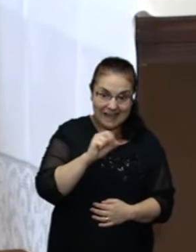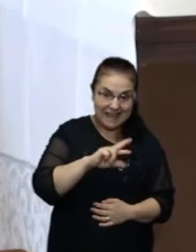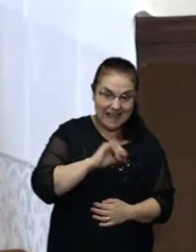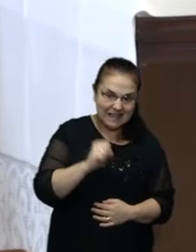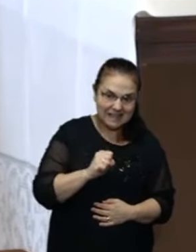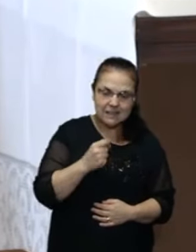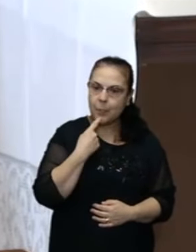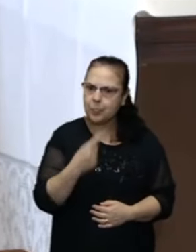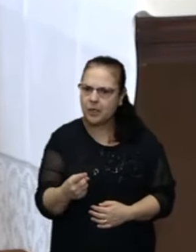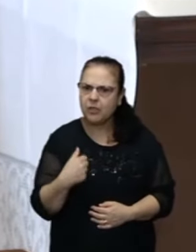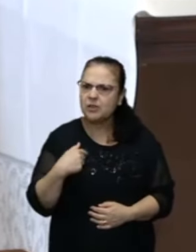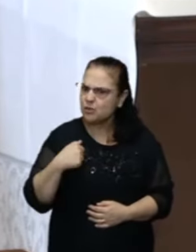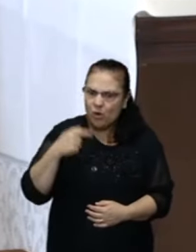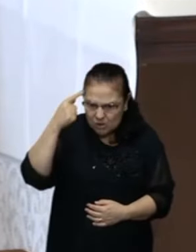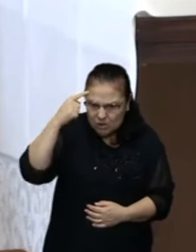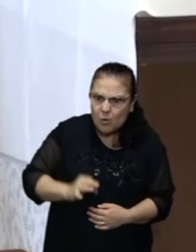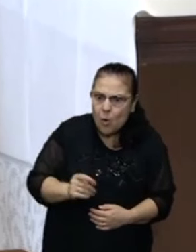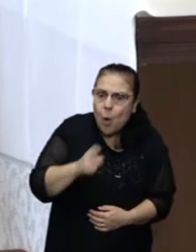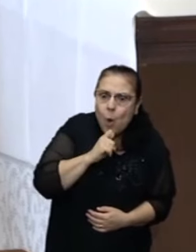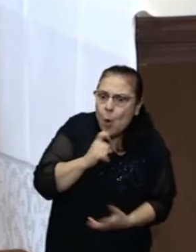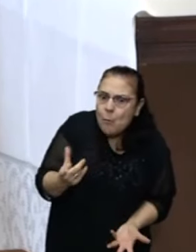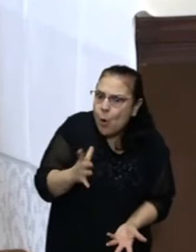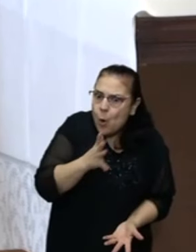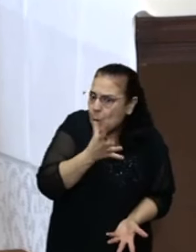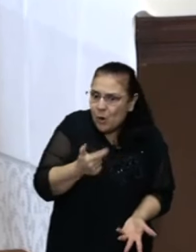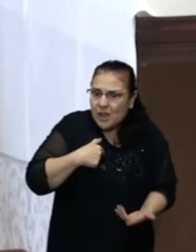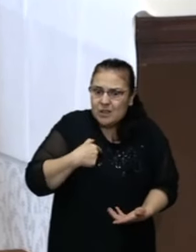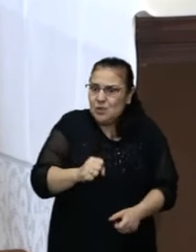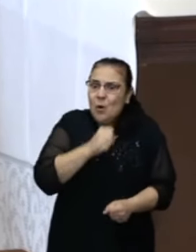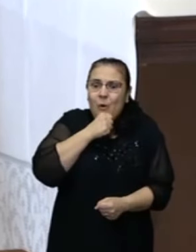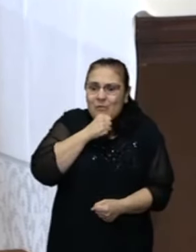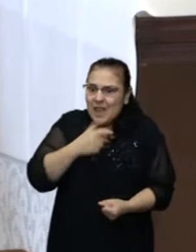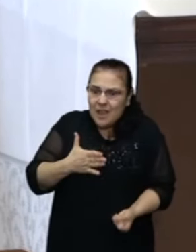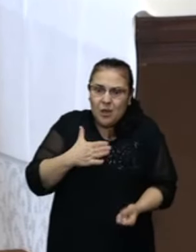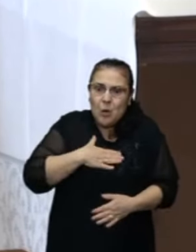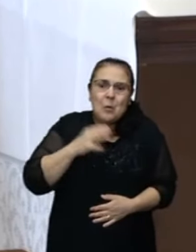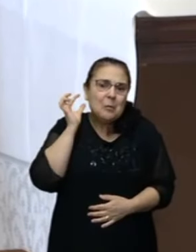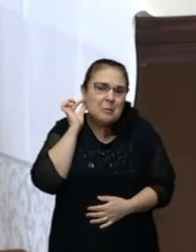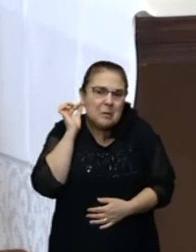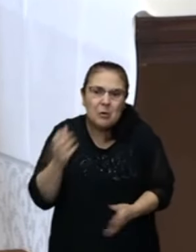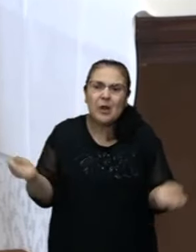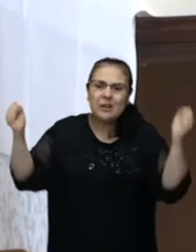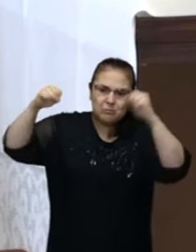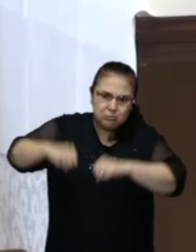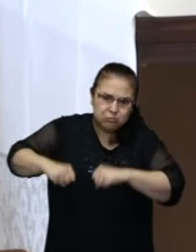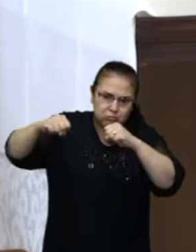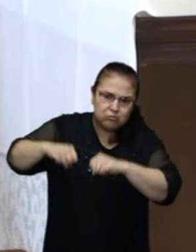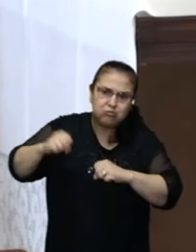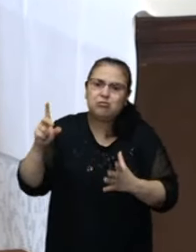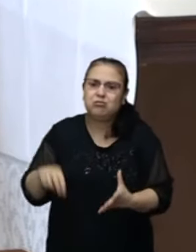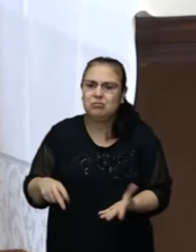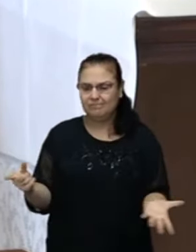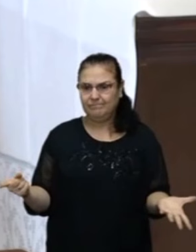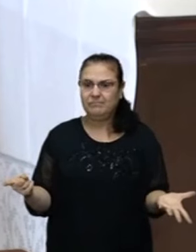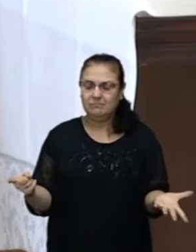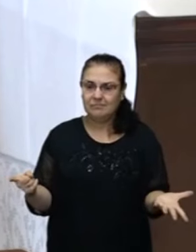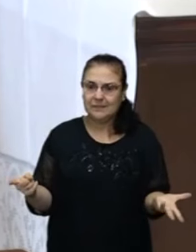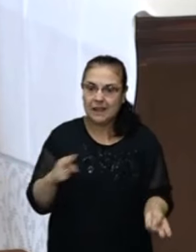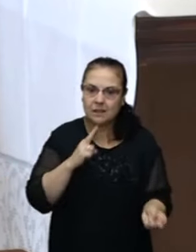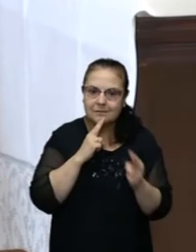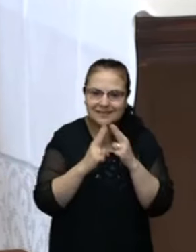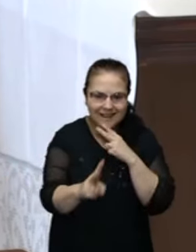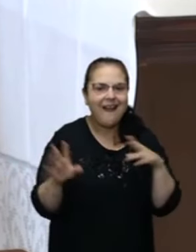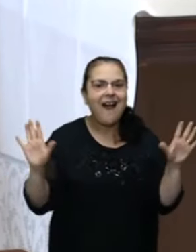«¿Cómo estaré seguro de eso? Porque yo soy viejo y mi mujer es de edad avanzada». Respondiendo